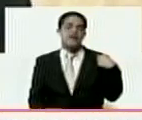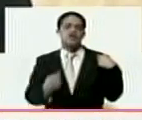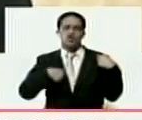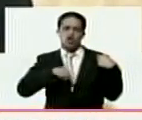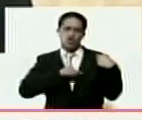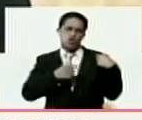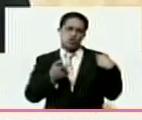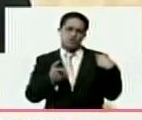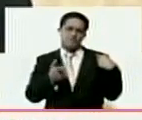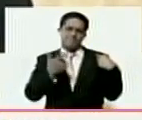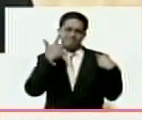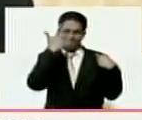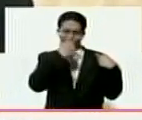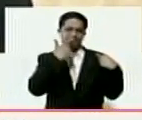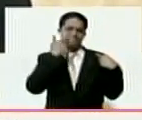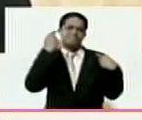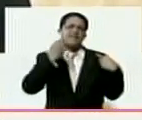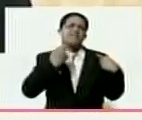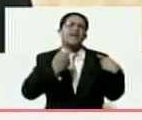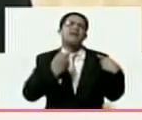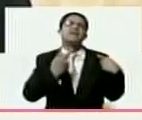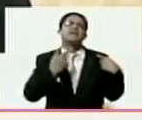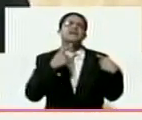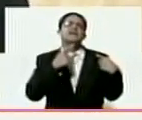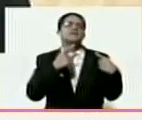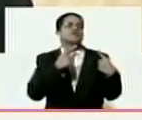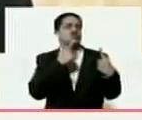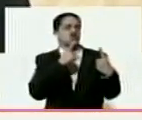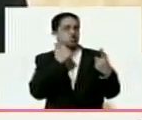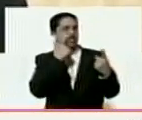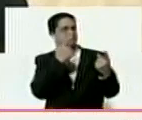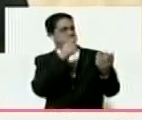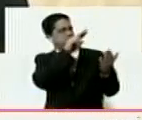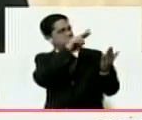siendo sinceros, no hemos ubicado una declaración precisa